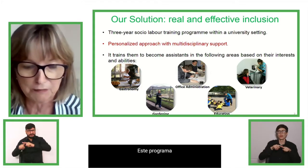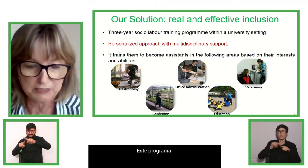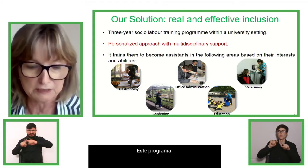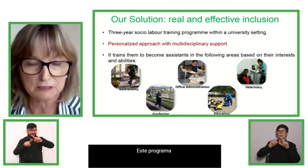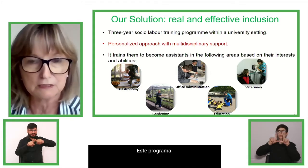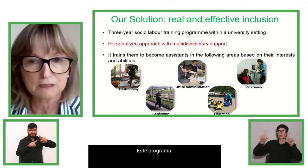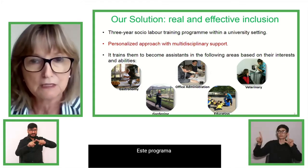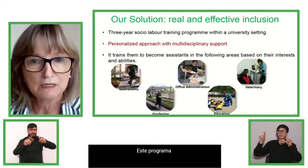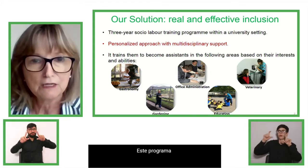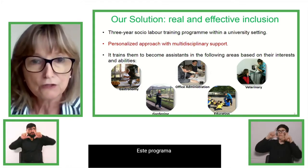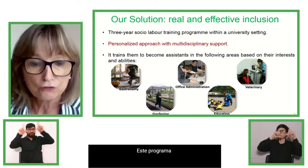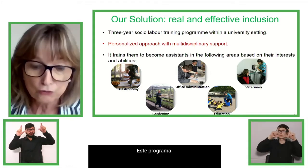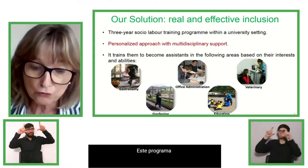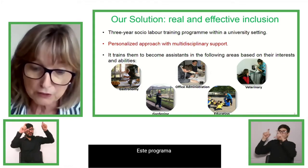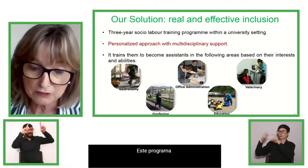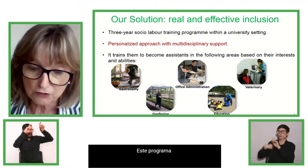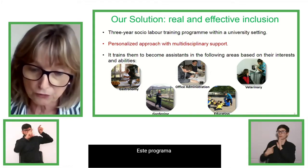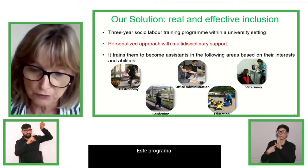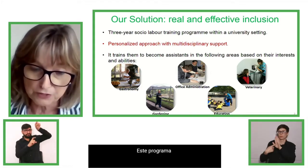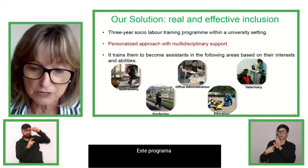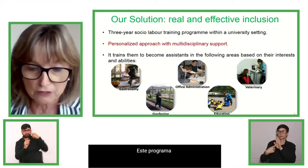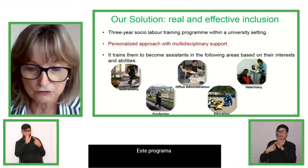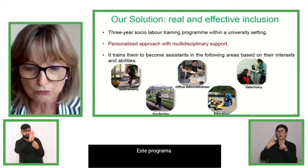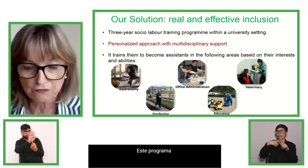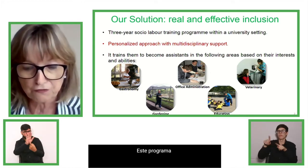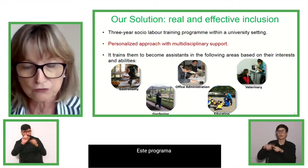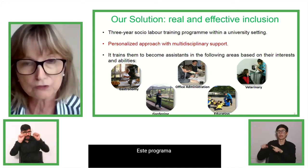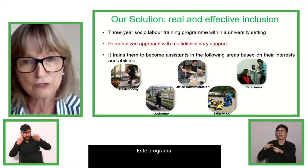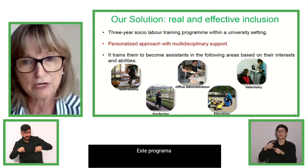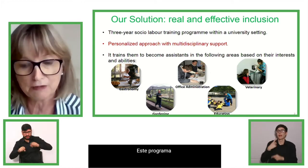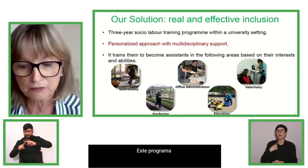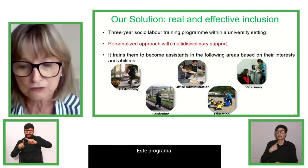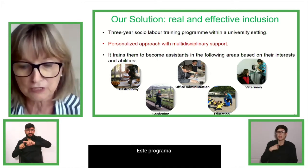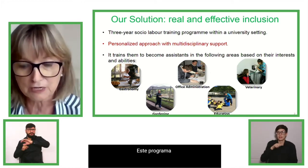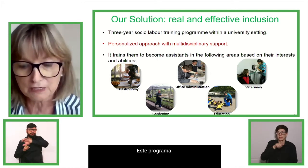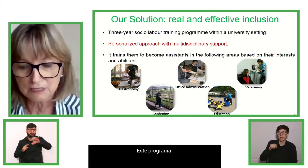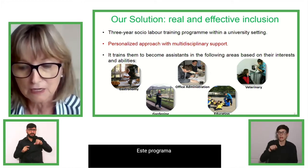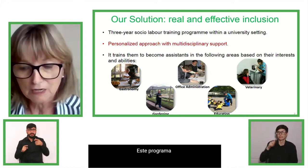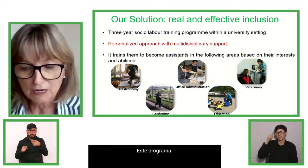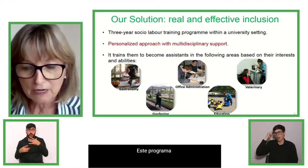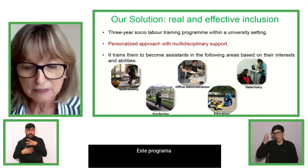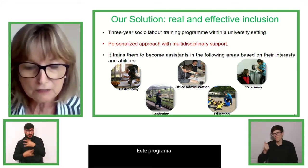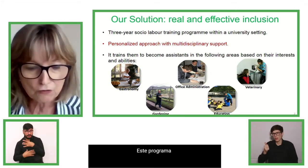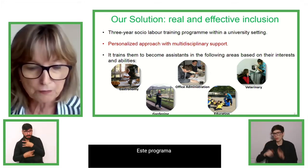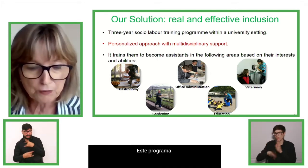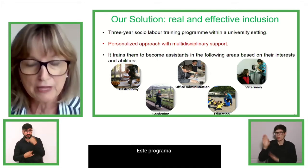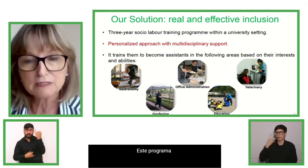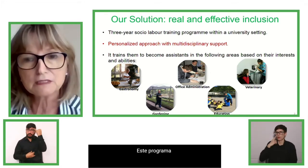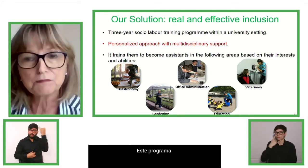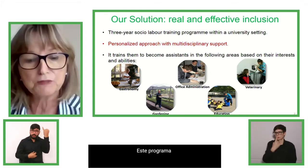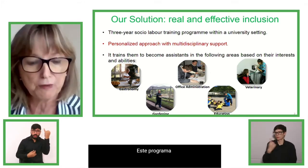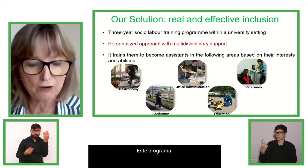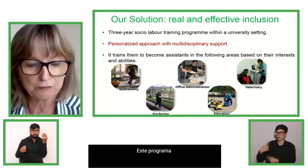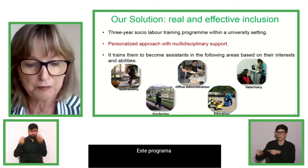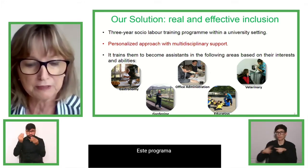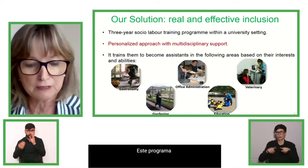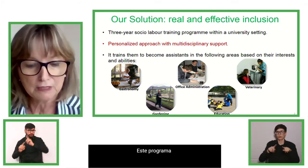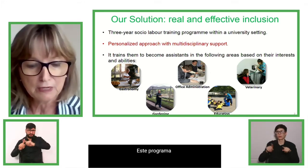positiva, según sus intereses y habilidades. Durante estos 3 años